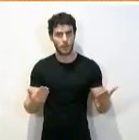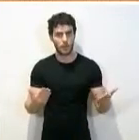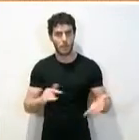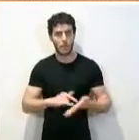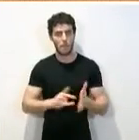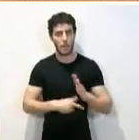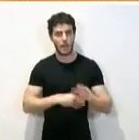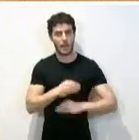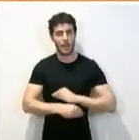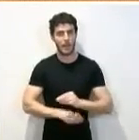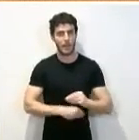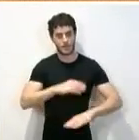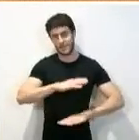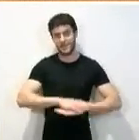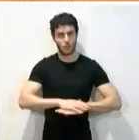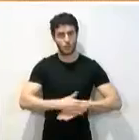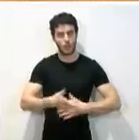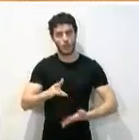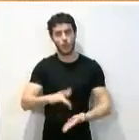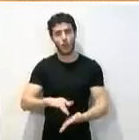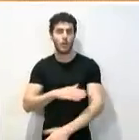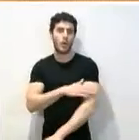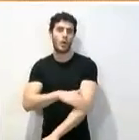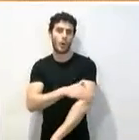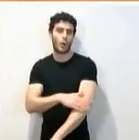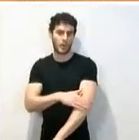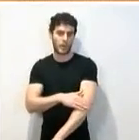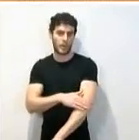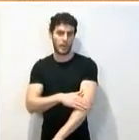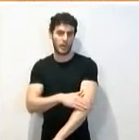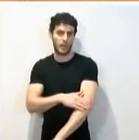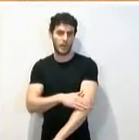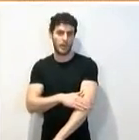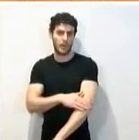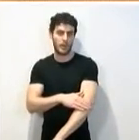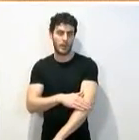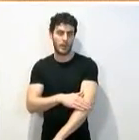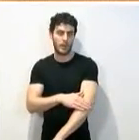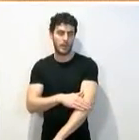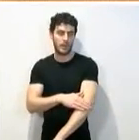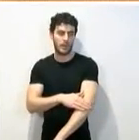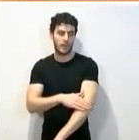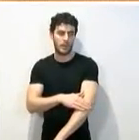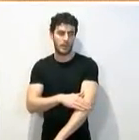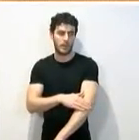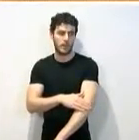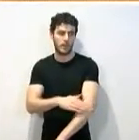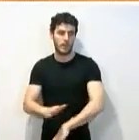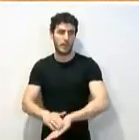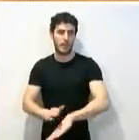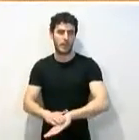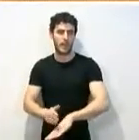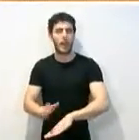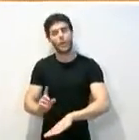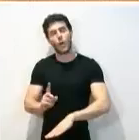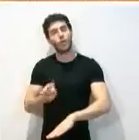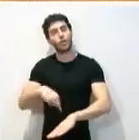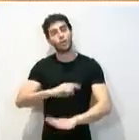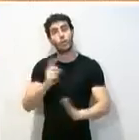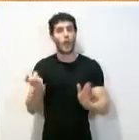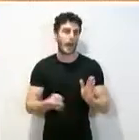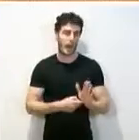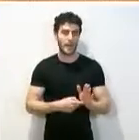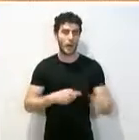planes que se cumplen mientras gobierna quien está, o a veces ni tan siquiera, sino que hagamos leyes que garantizan que los